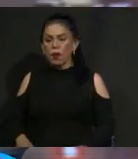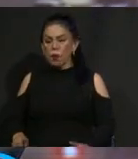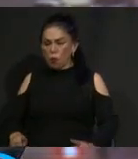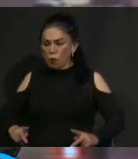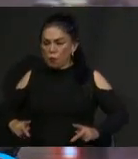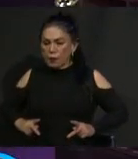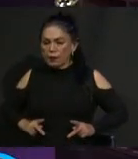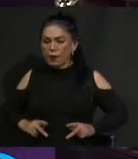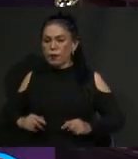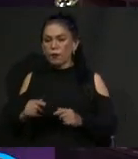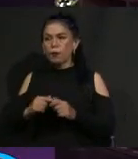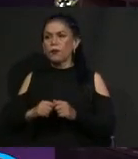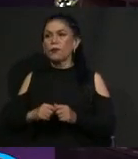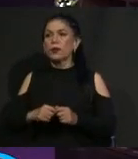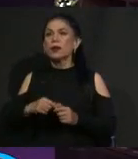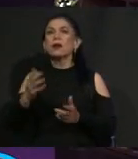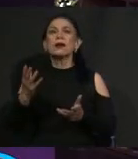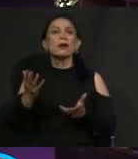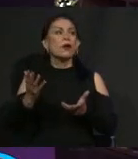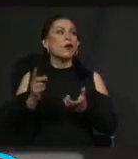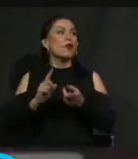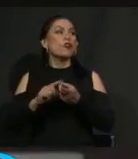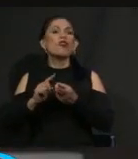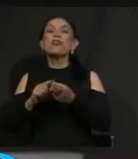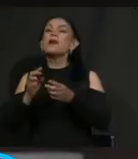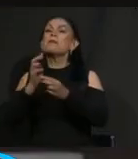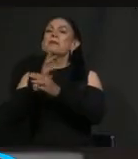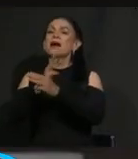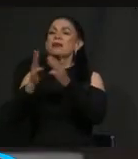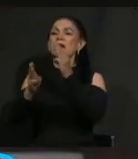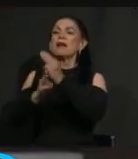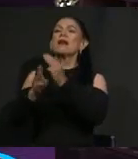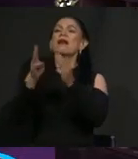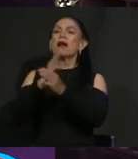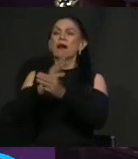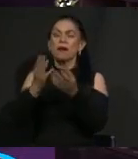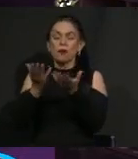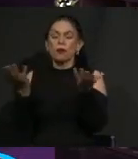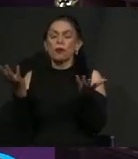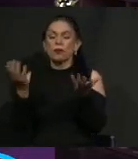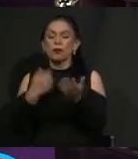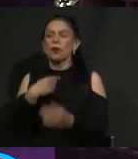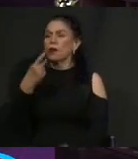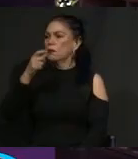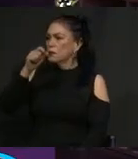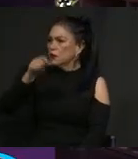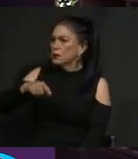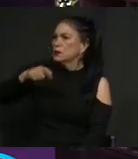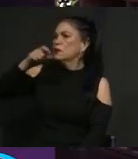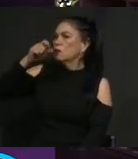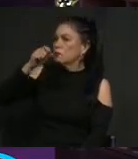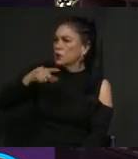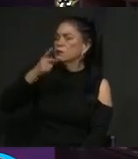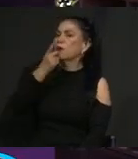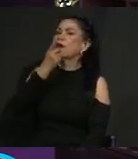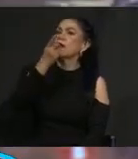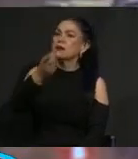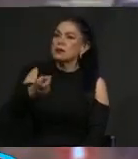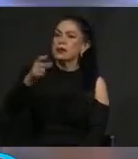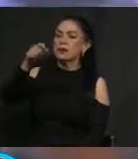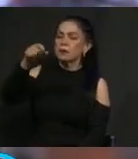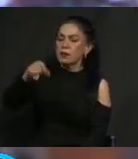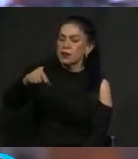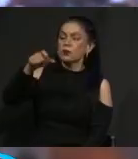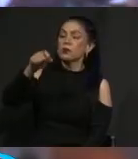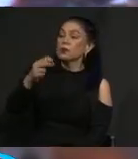está la el material porque iba a entregar yo un material repetía las mismas palabras las mismas frases durante ocho horas estuve en